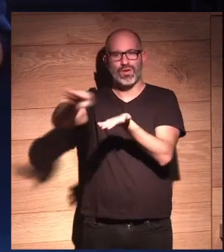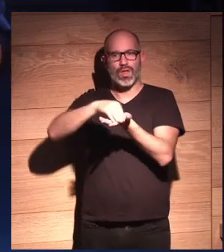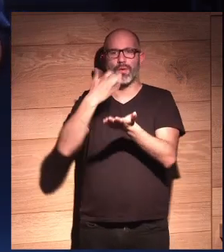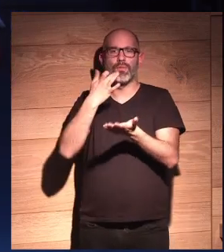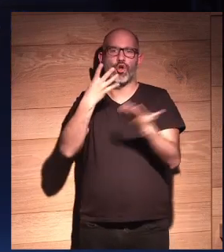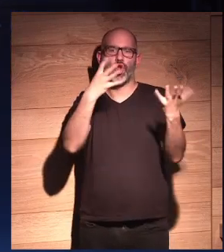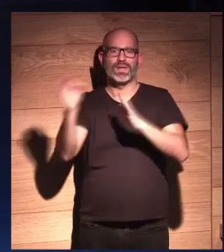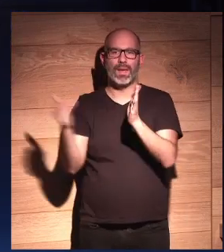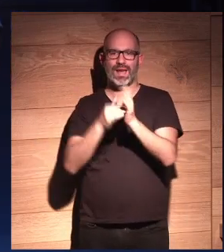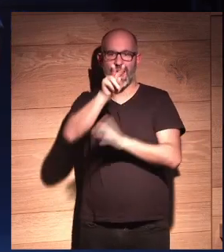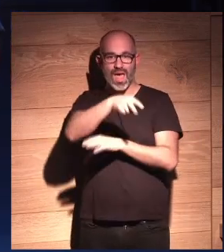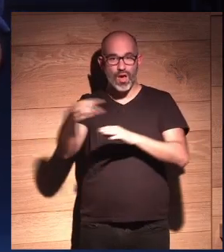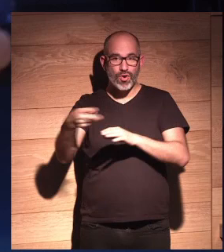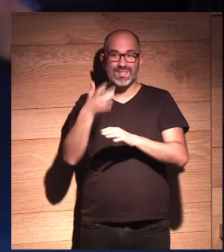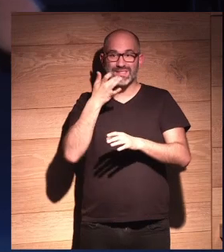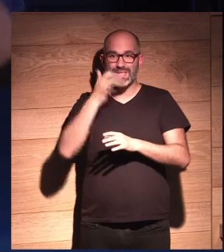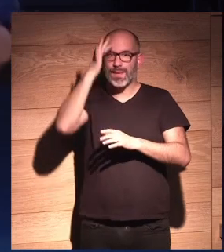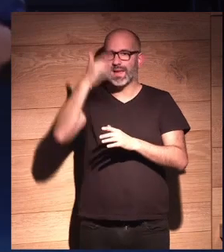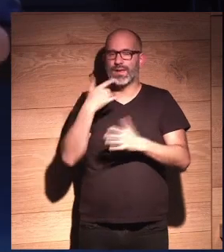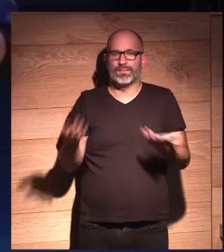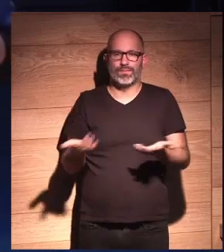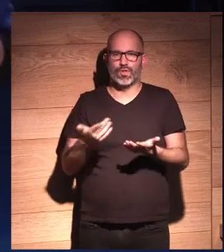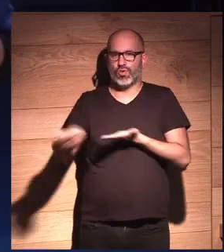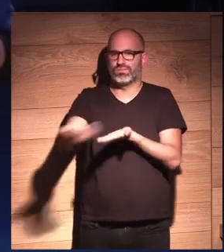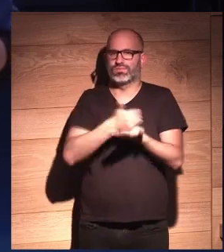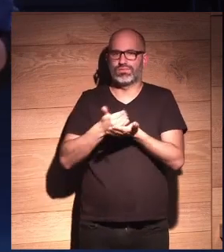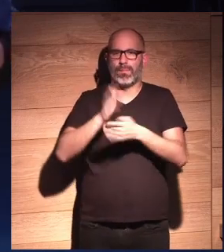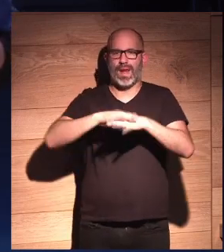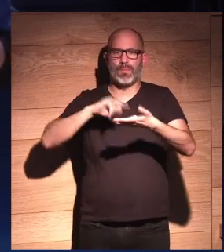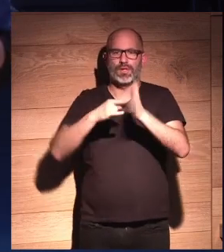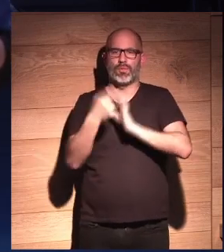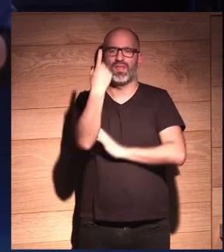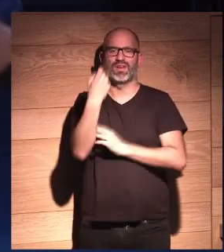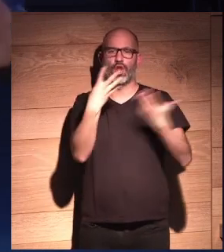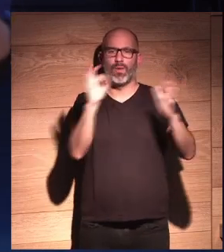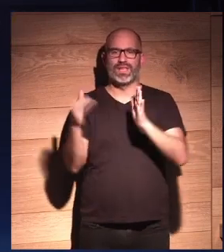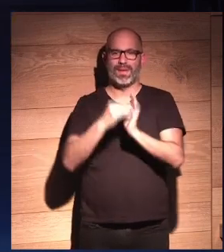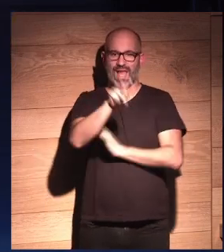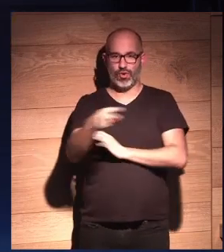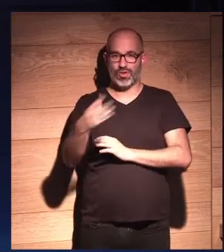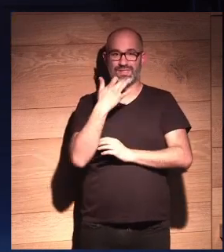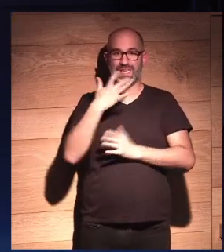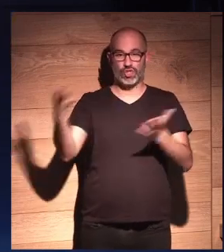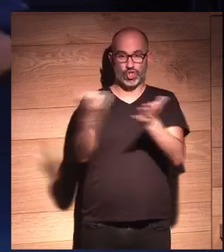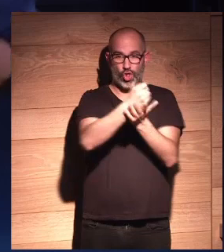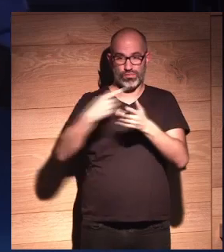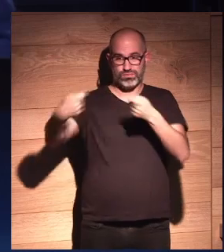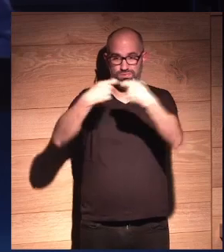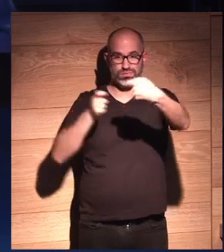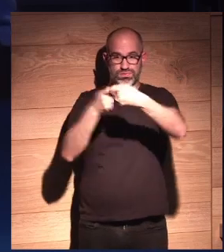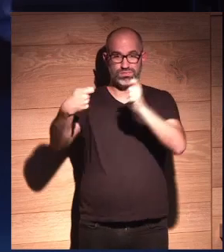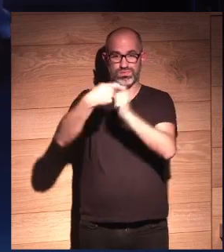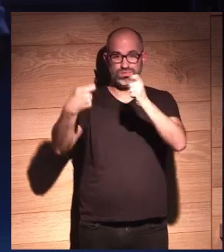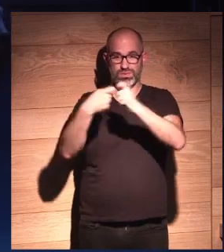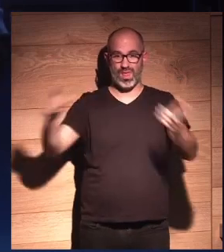90.000 euros, y estos 90.000 euros, si no llego, o sea, disculpad, digo, para el proyecto este necesito 90.000 euros. Si todos vosotros me ponéis el